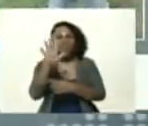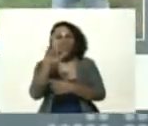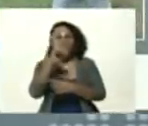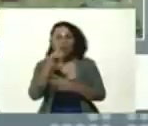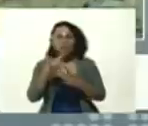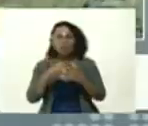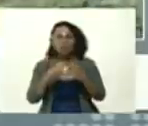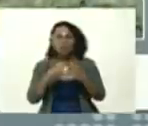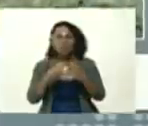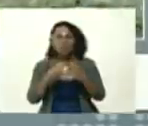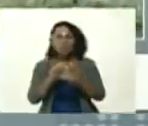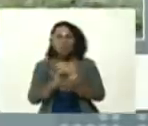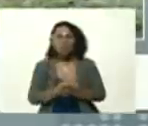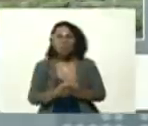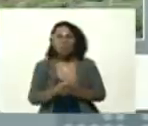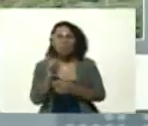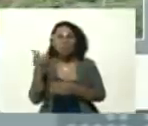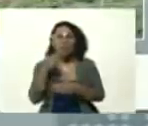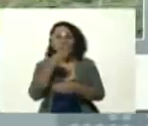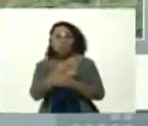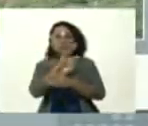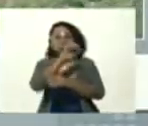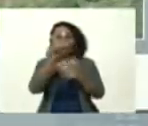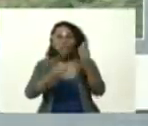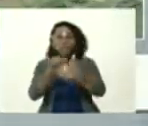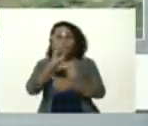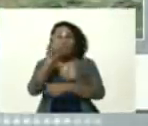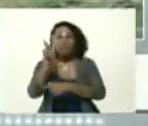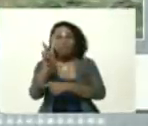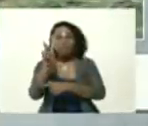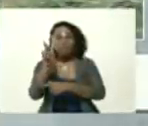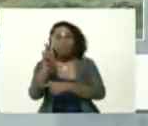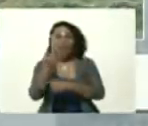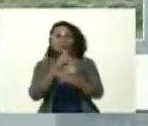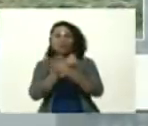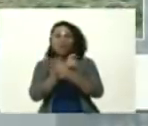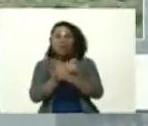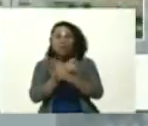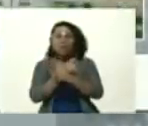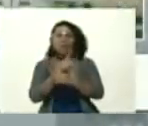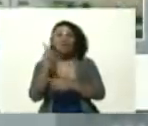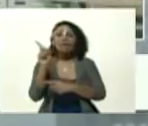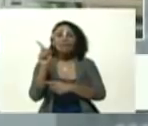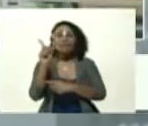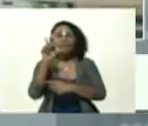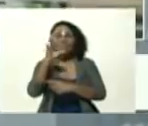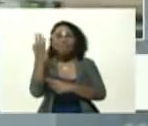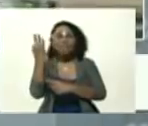5 años. Tuvo la vicepresidenta en Londres y Francia, allí